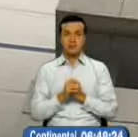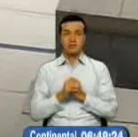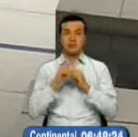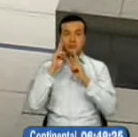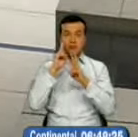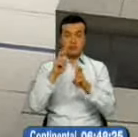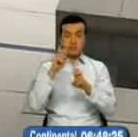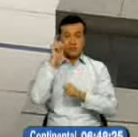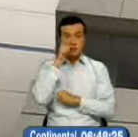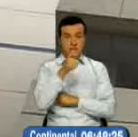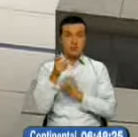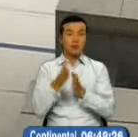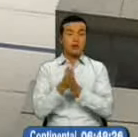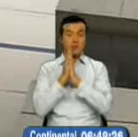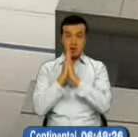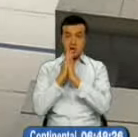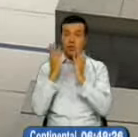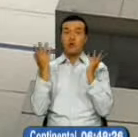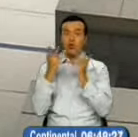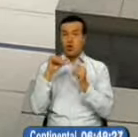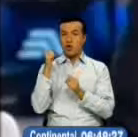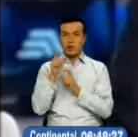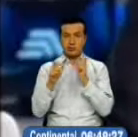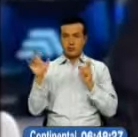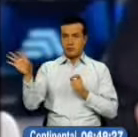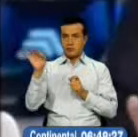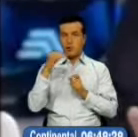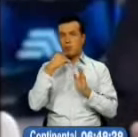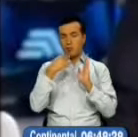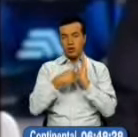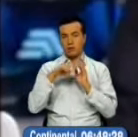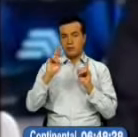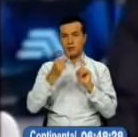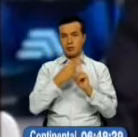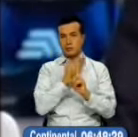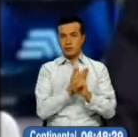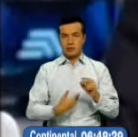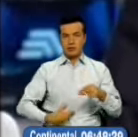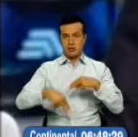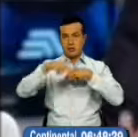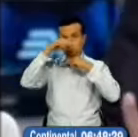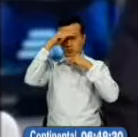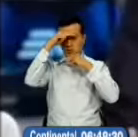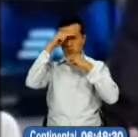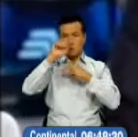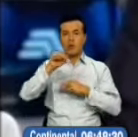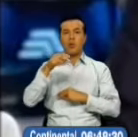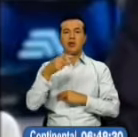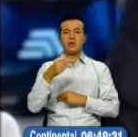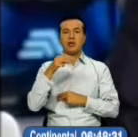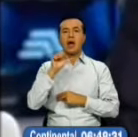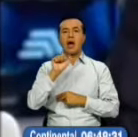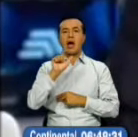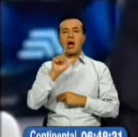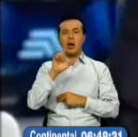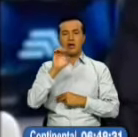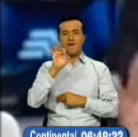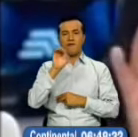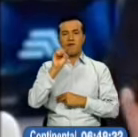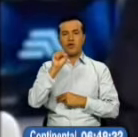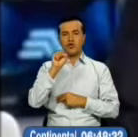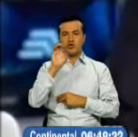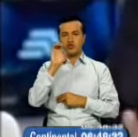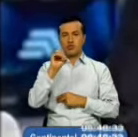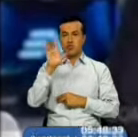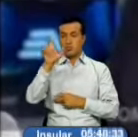la Fiscalía solicitó las versiones de otras personas, como la del vicepresidente de Noticias de Ecuavisa en Quito, Alfonso Espinosa de los Monteros,